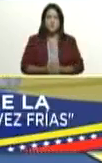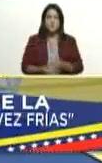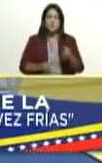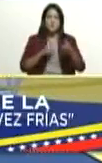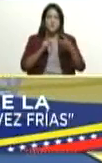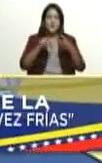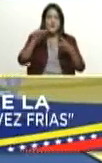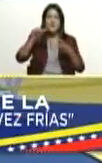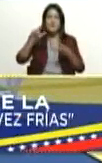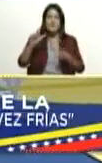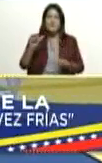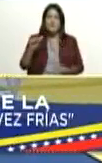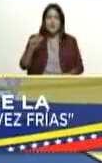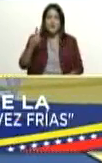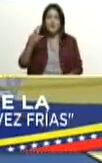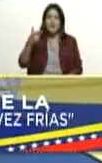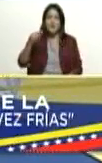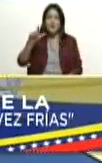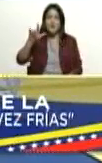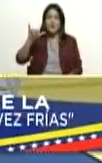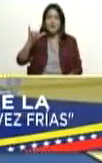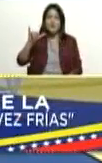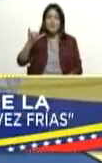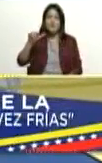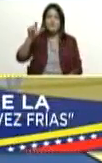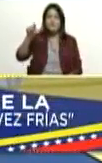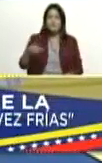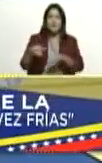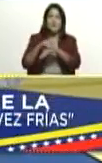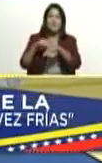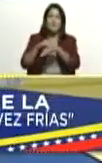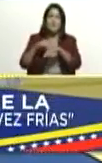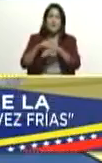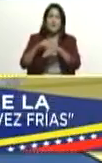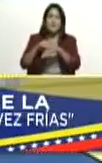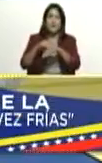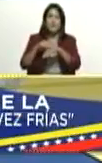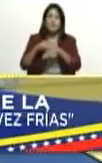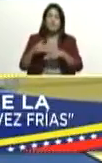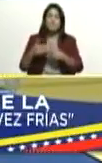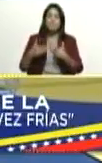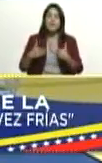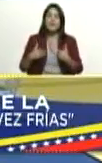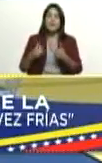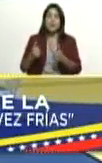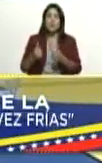Magaly Gutiérrez Viña, ministra del Poder Popular para la Salud.